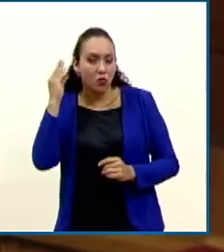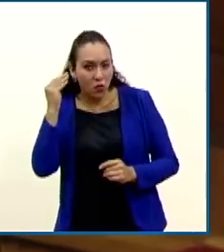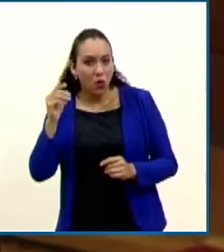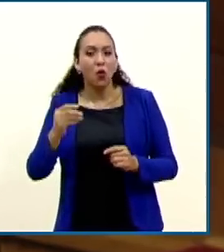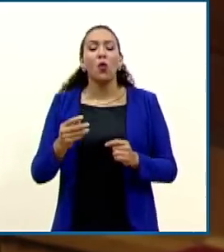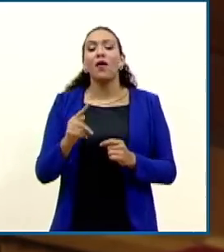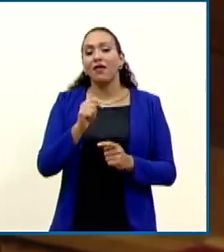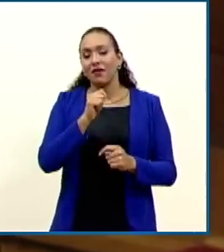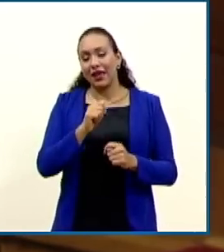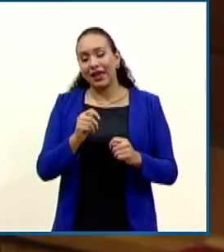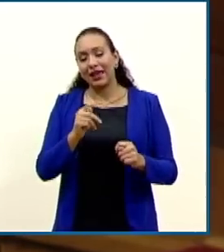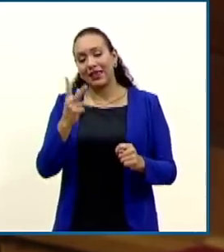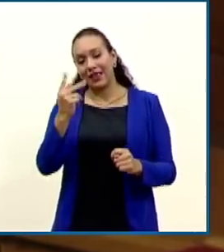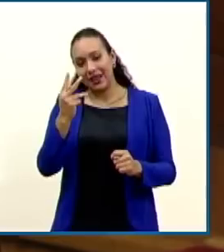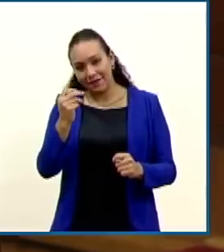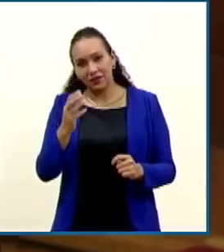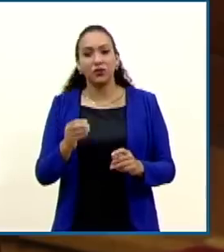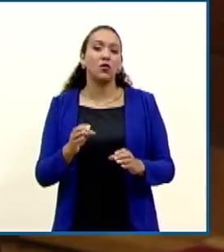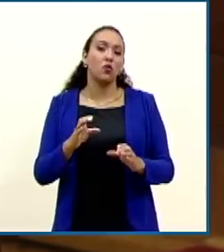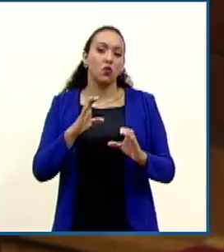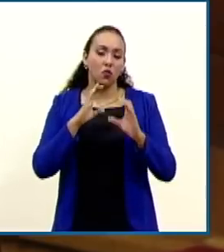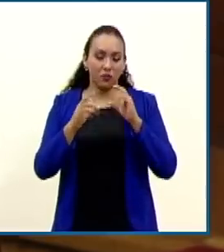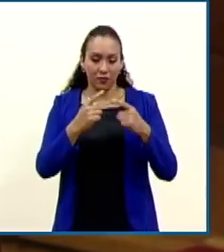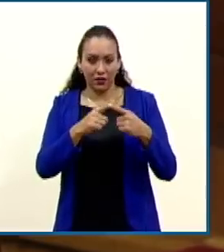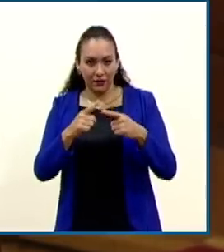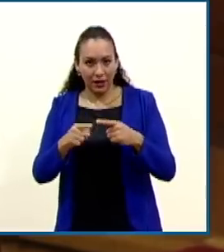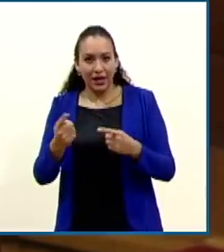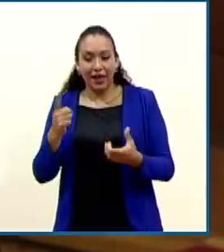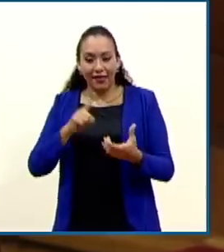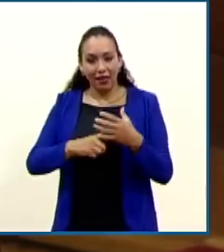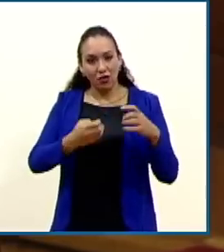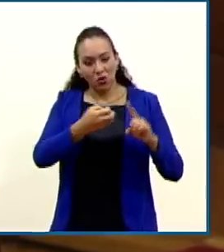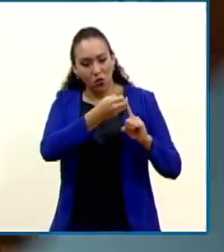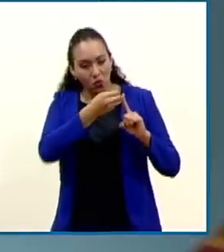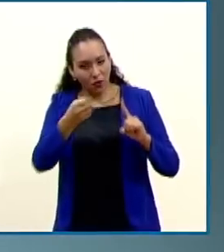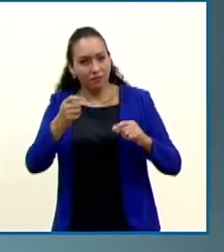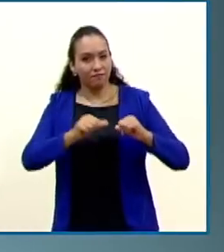telecomunicaciones, así como su respectiva infraestructura.